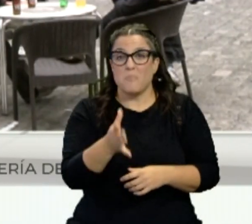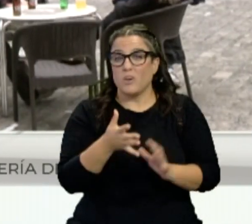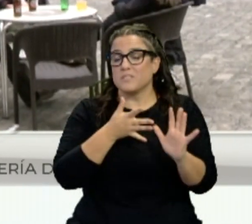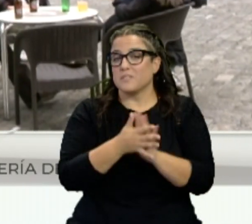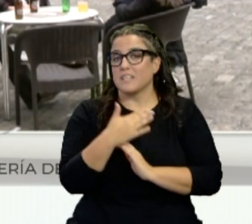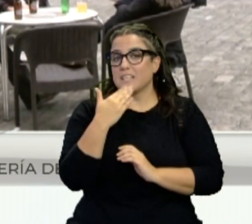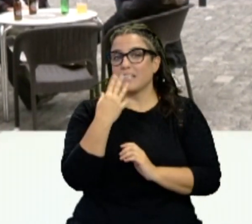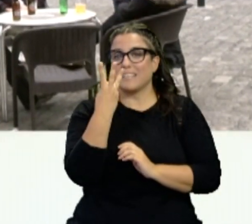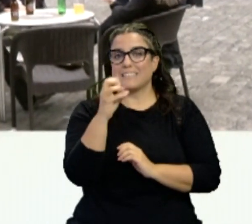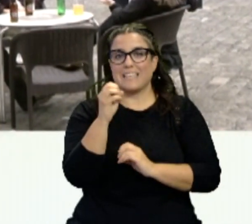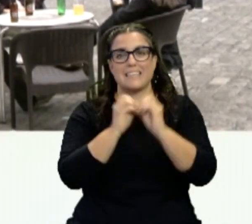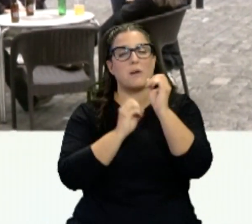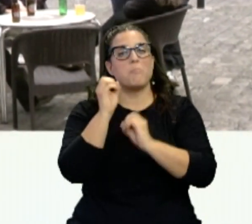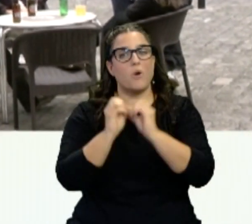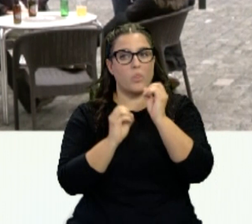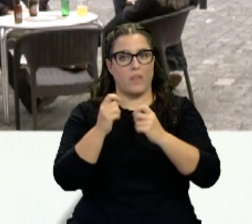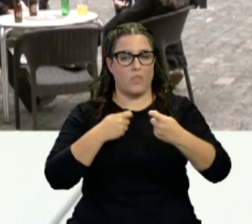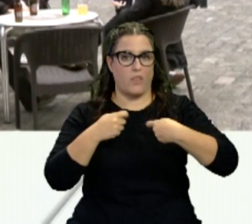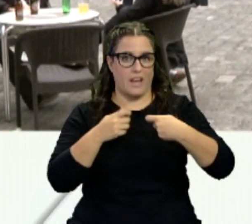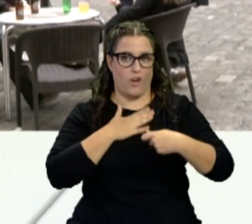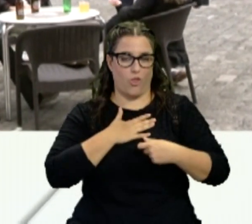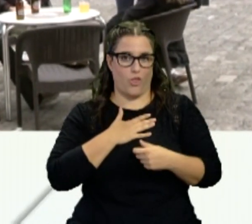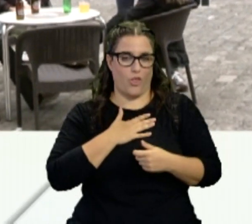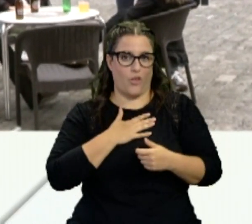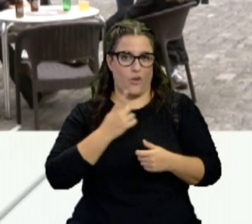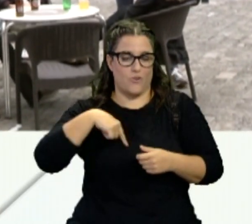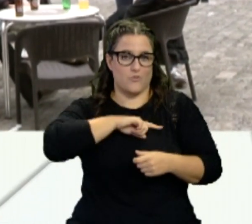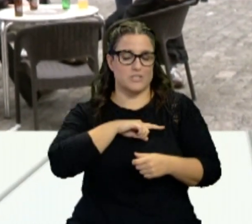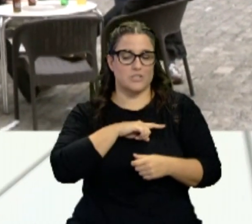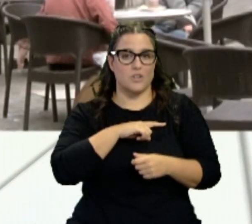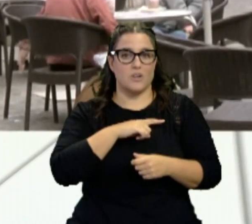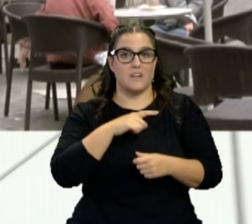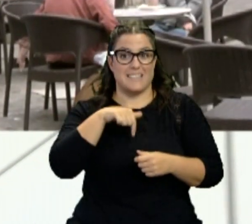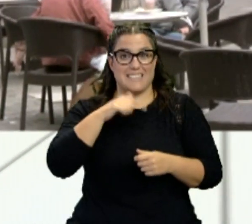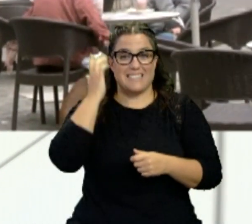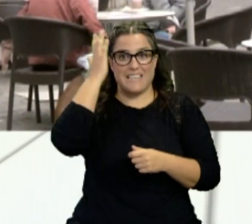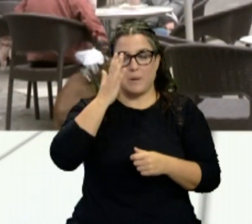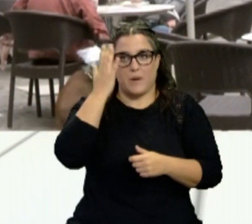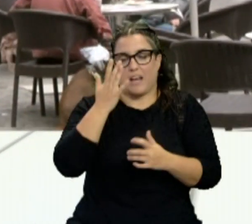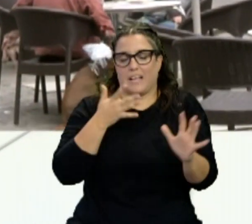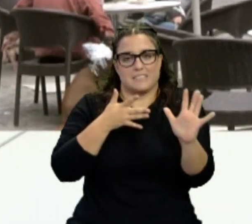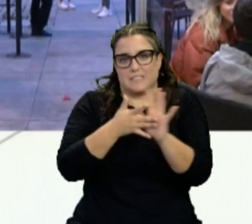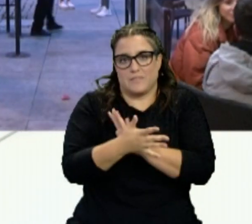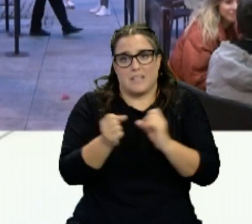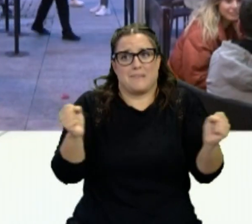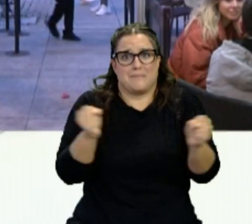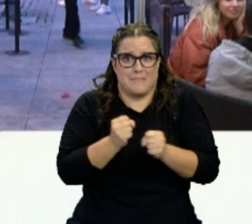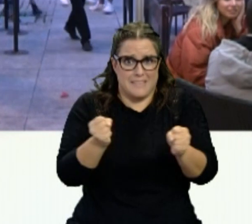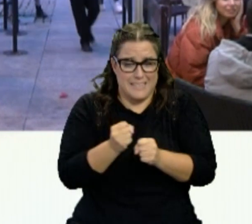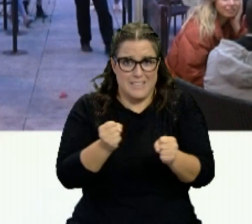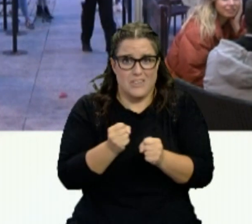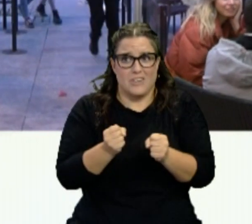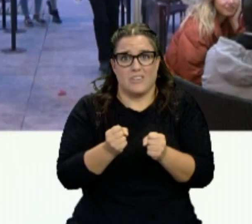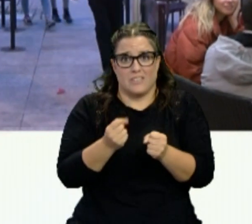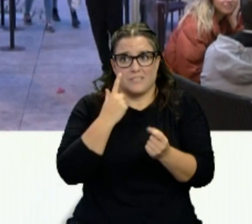del 30% nada más de lo que es el negocio de la hostelería. Y teniendo en cuenta que Navarra es una comunidad muy fría y todos